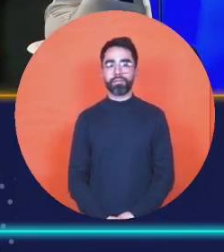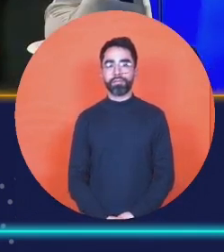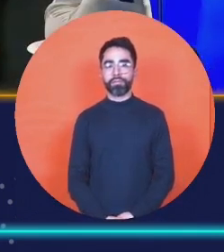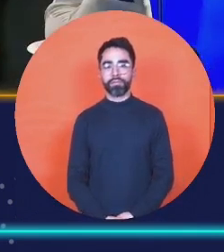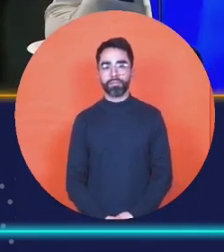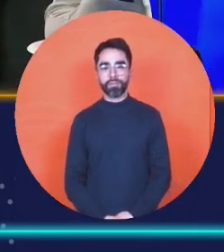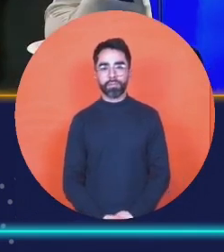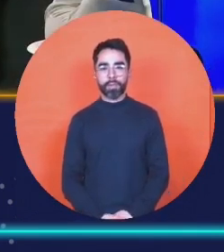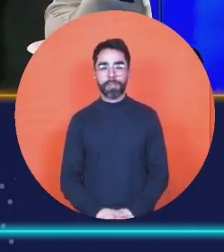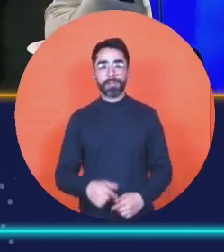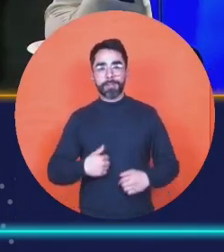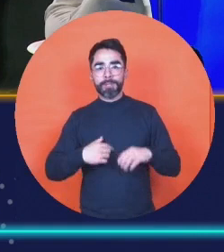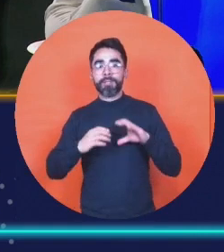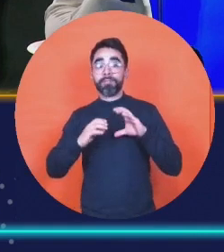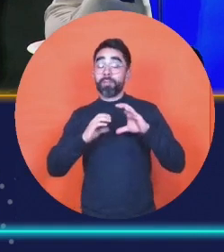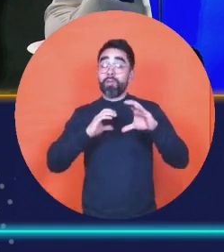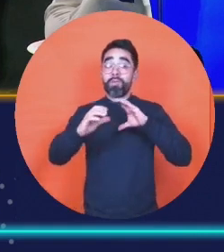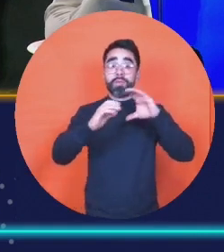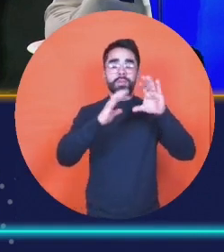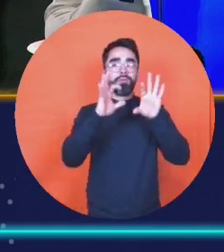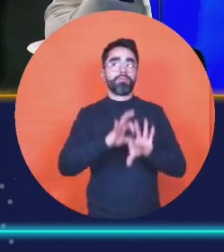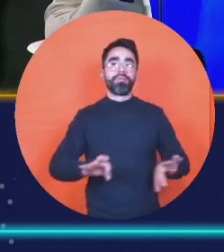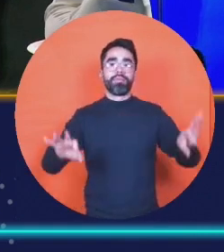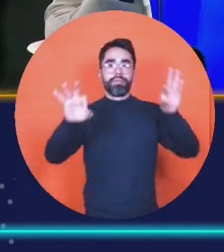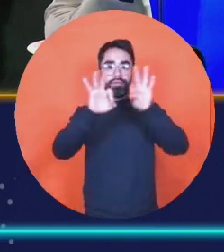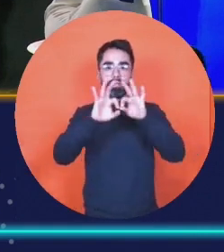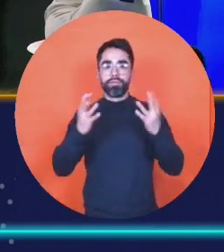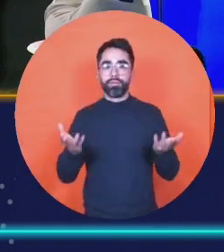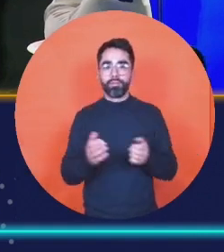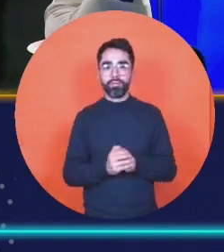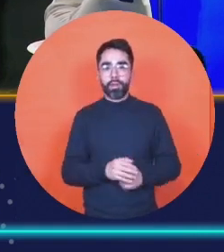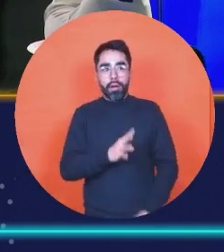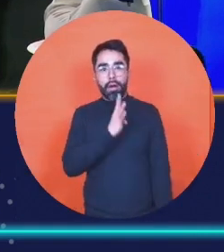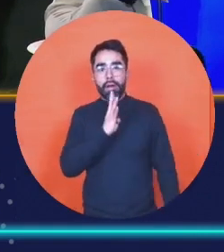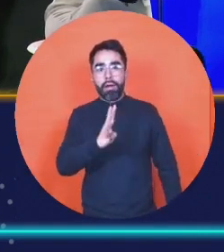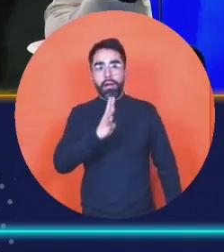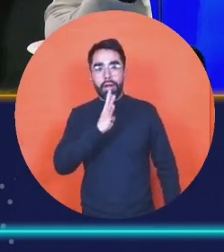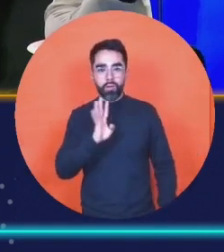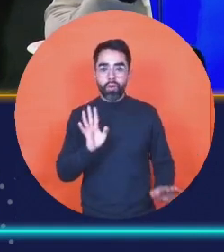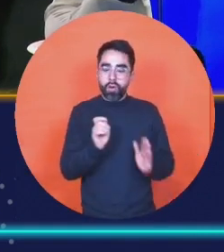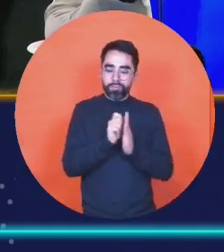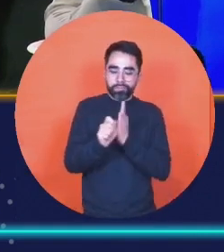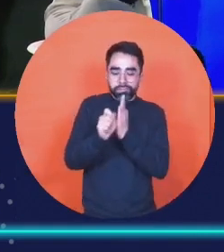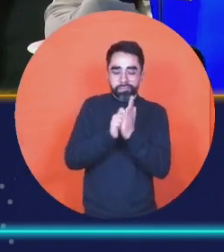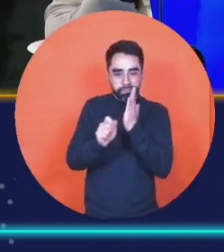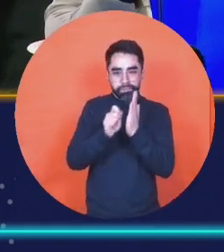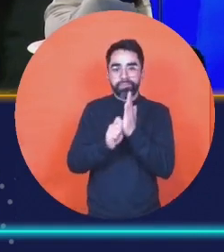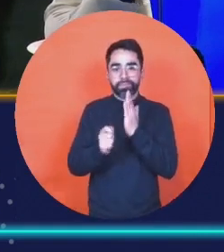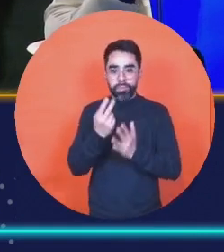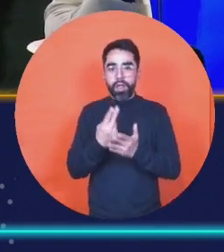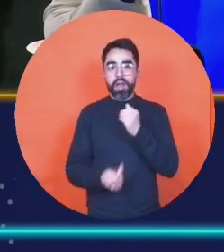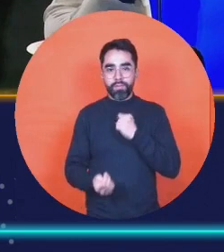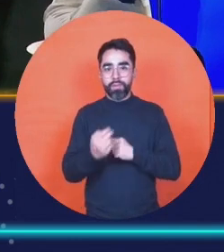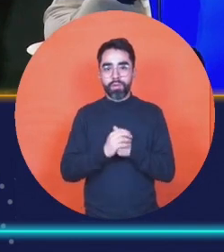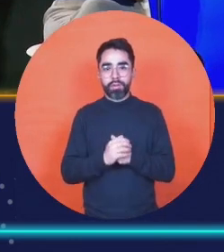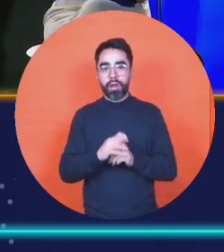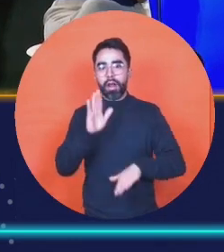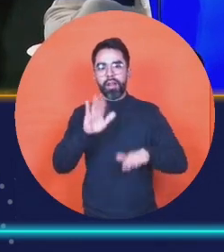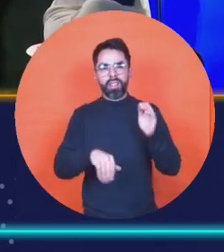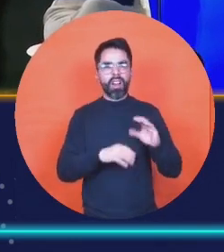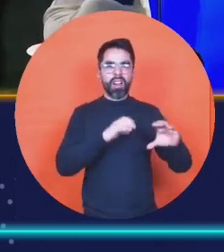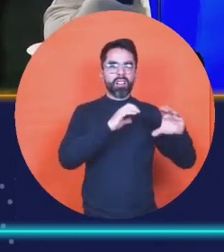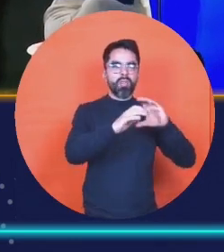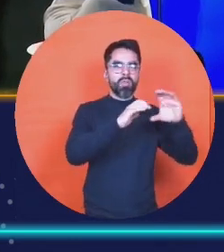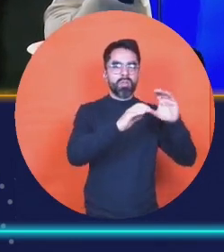Bueno, la comunicación es crucial, y no solo hablar, también escribir, que es un arte perdido, ¿cierto?